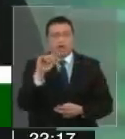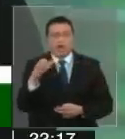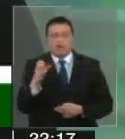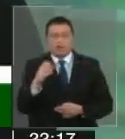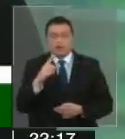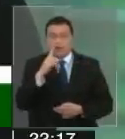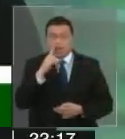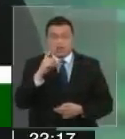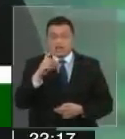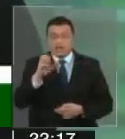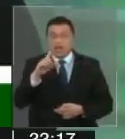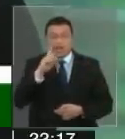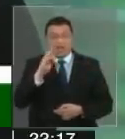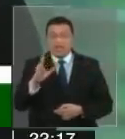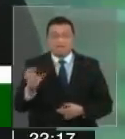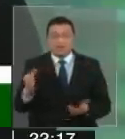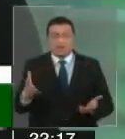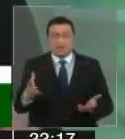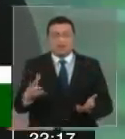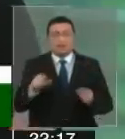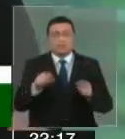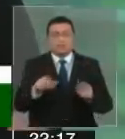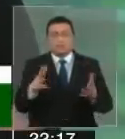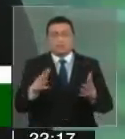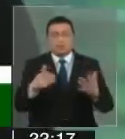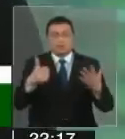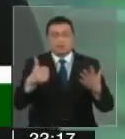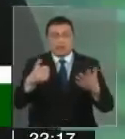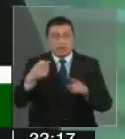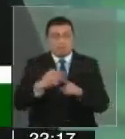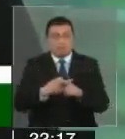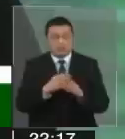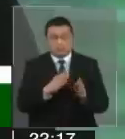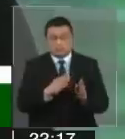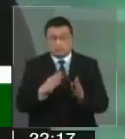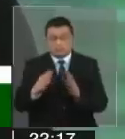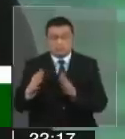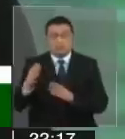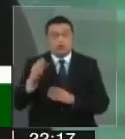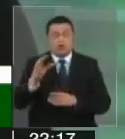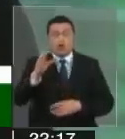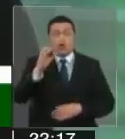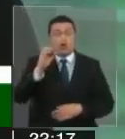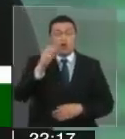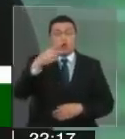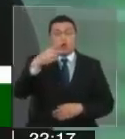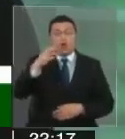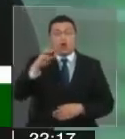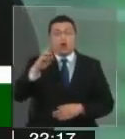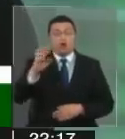increíble, que fueron, no sé, 6 meses en realidad de horror, porque